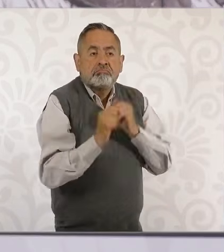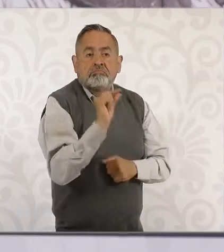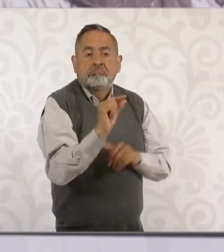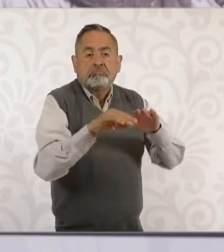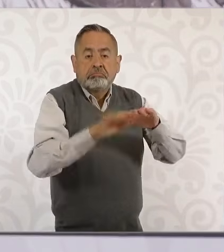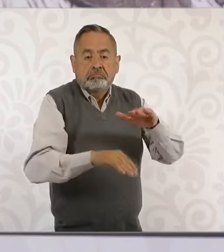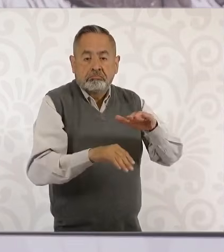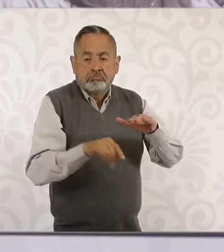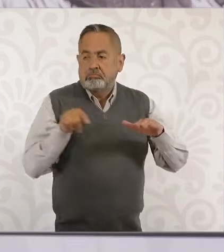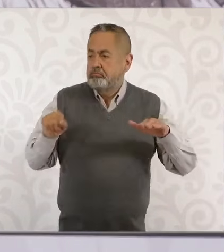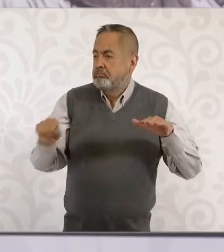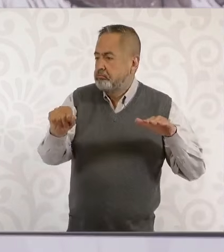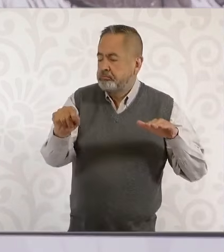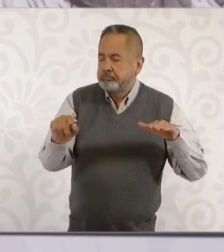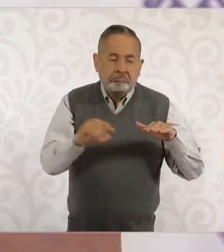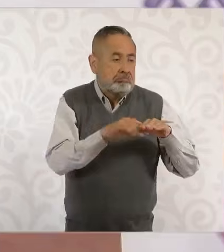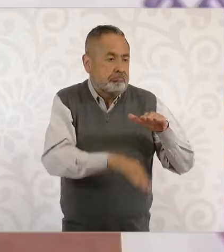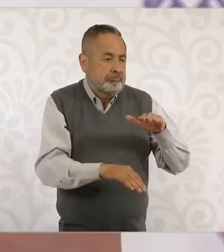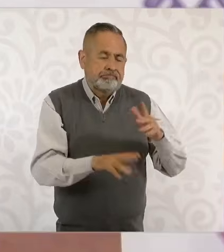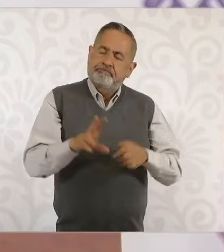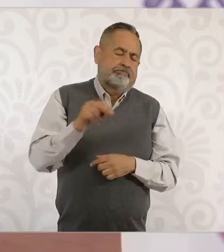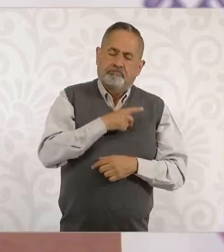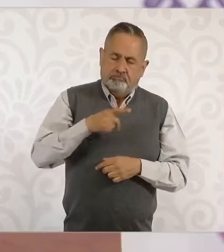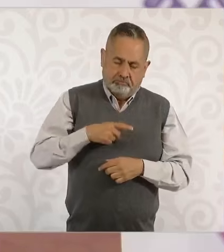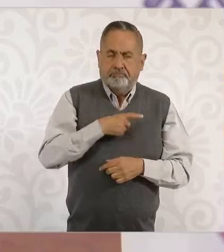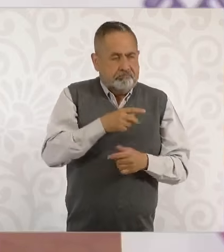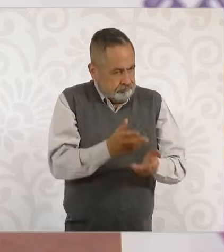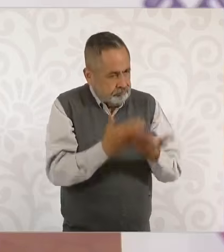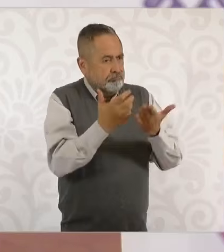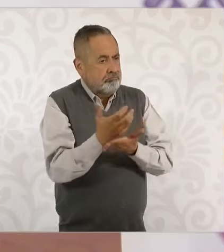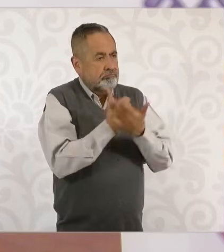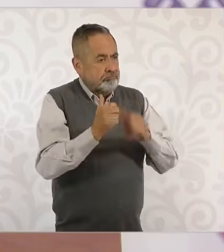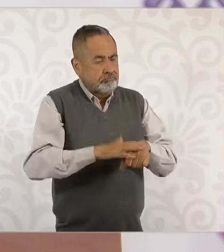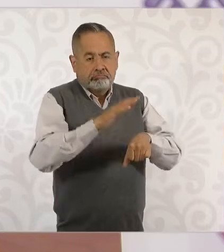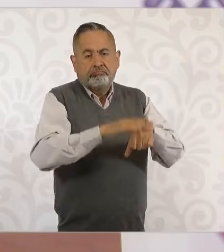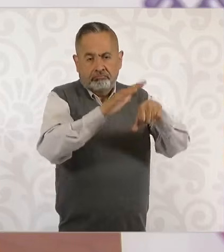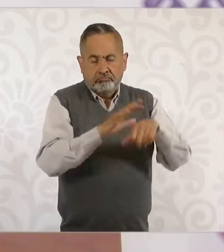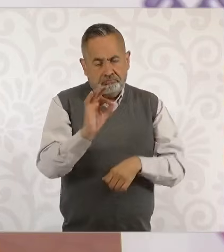al salario mínimo, cosa que no debe ser. Y también